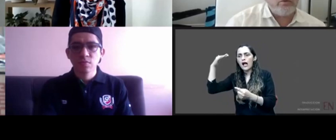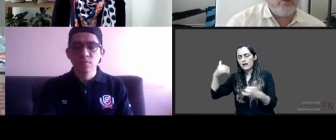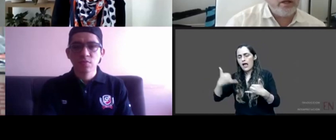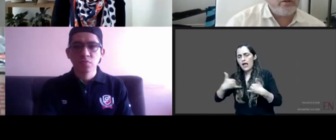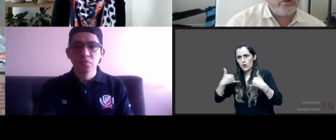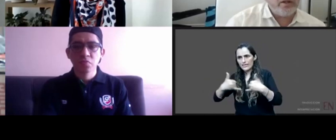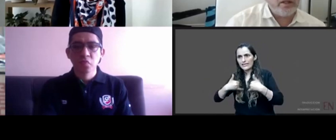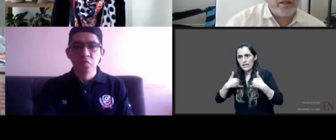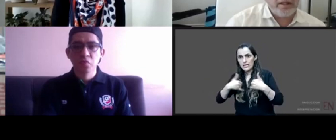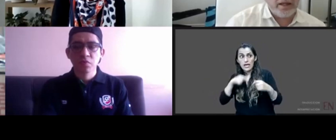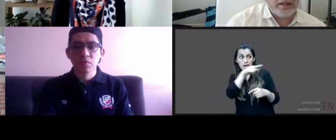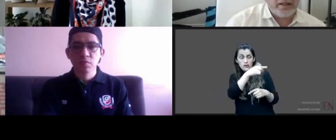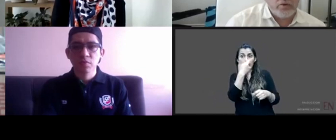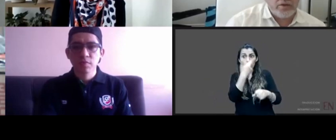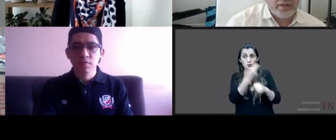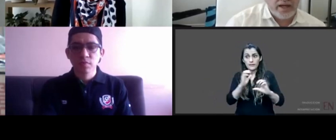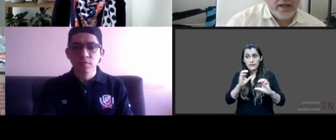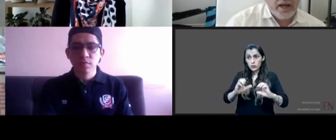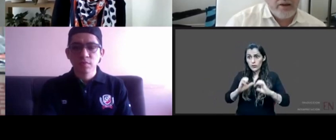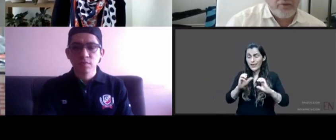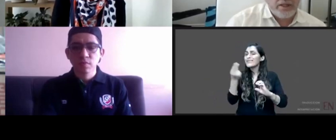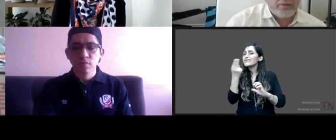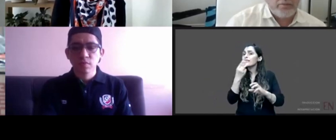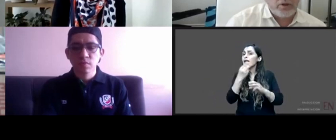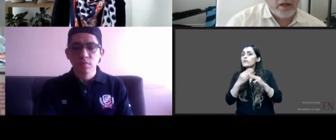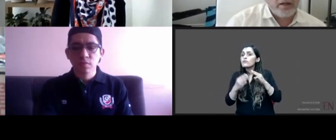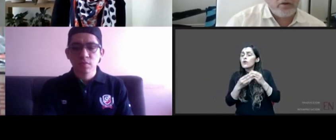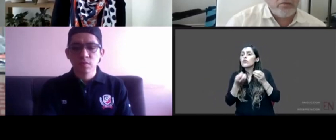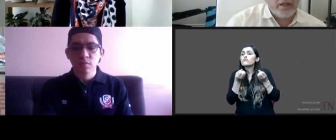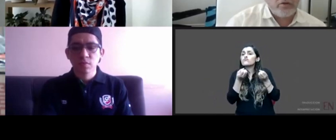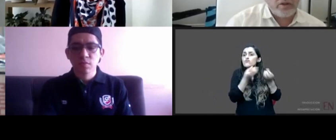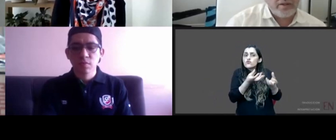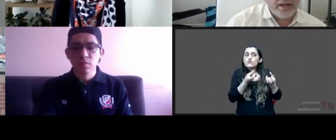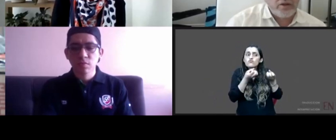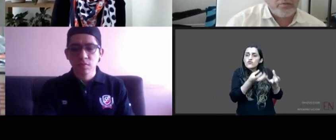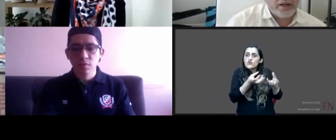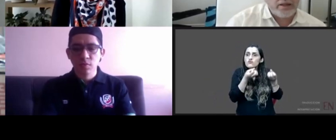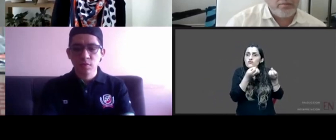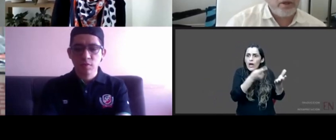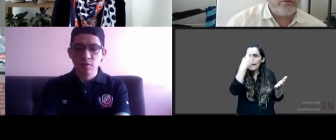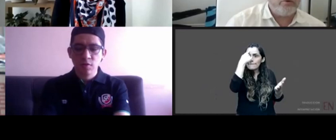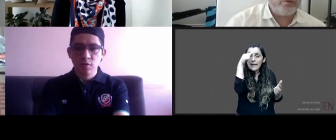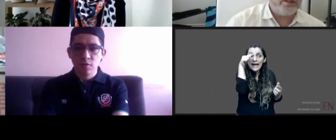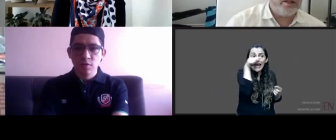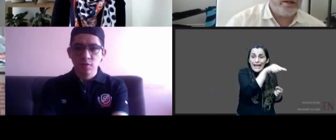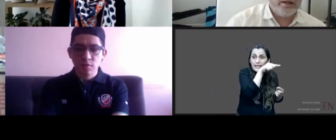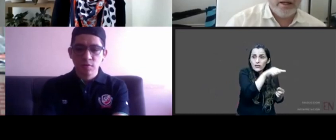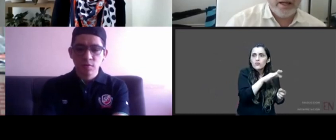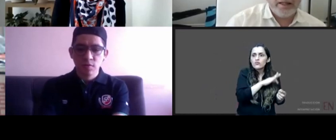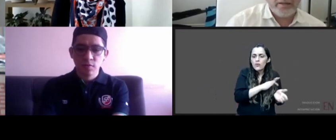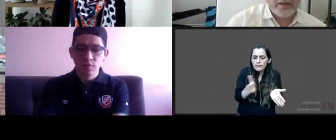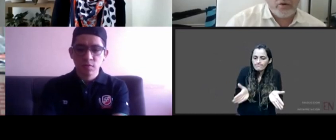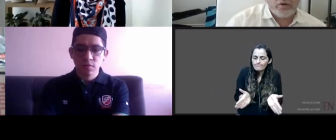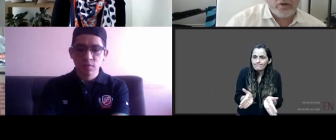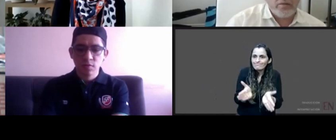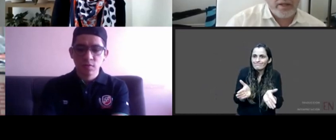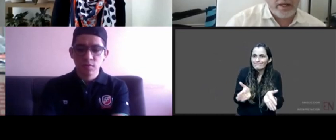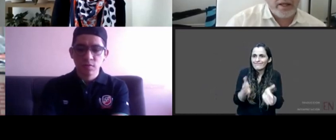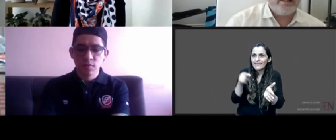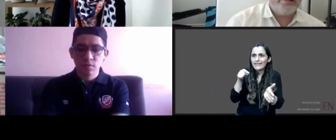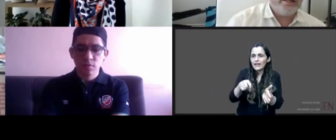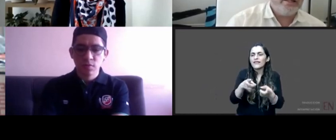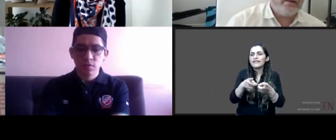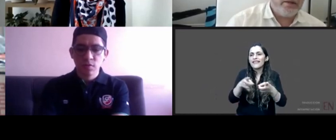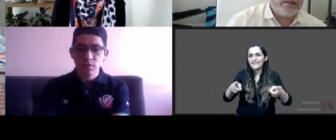vivan conflictos de identidad lingüística, a fin de aportarles los medios necesarios para que puedan fomentar el desarrollo y